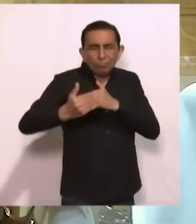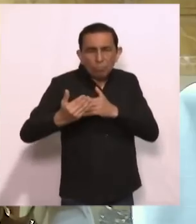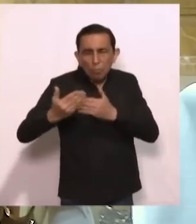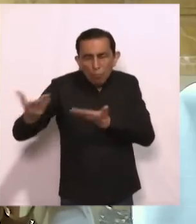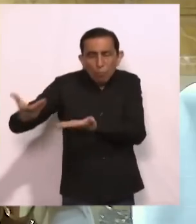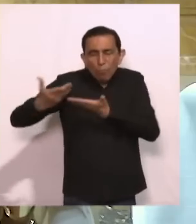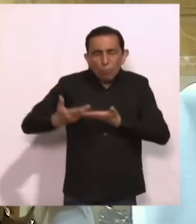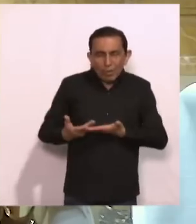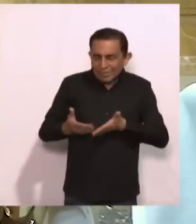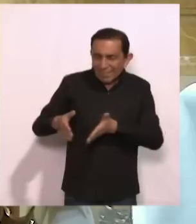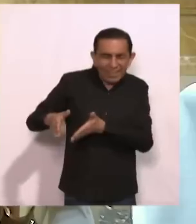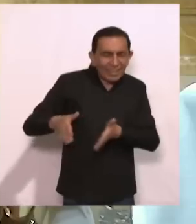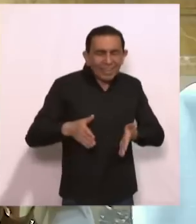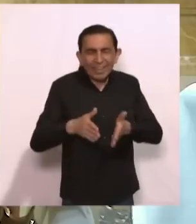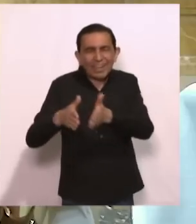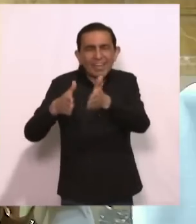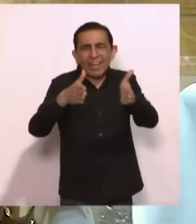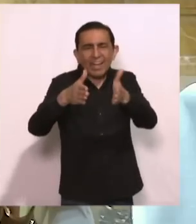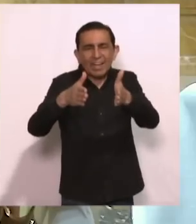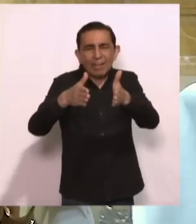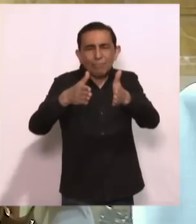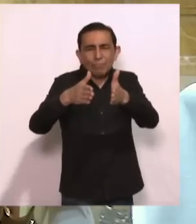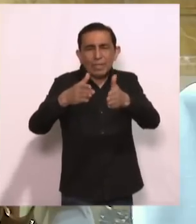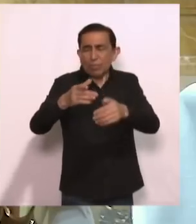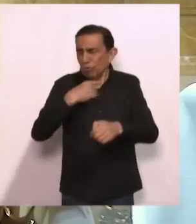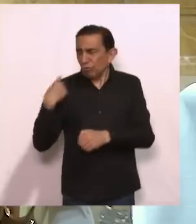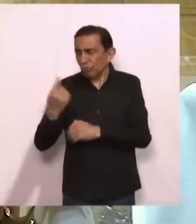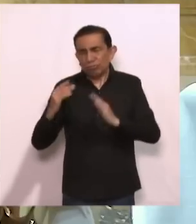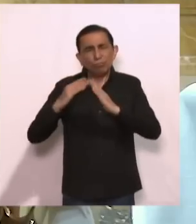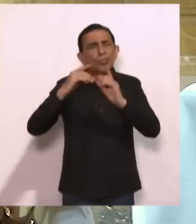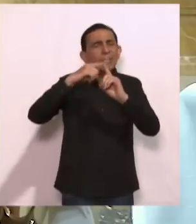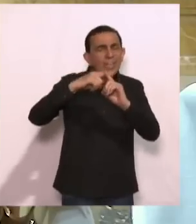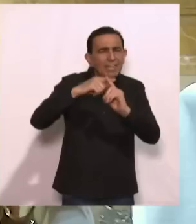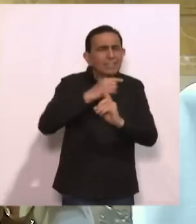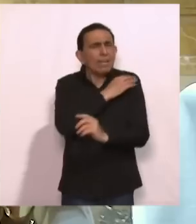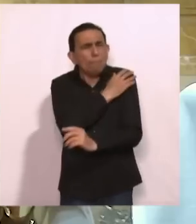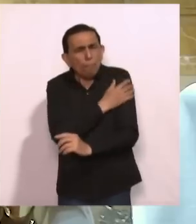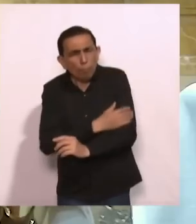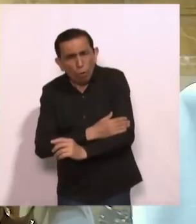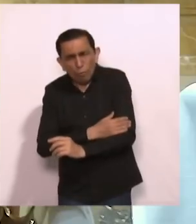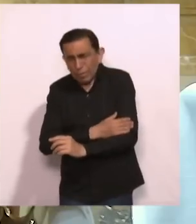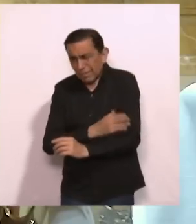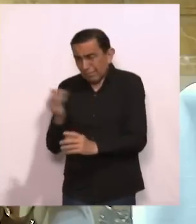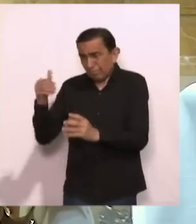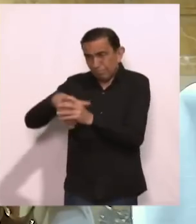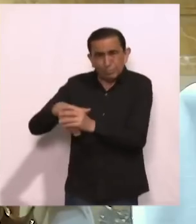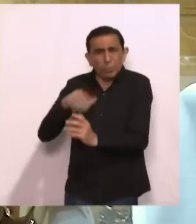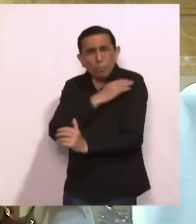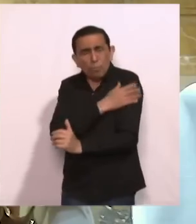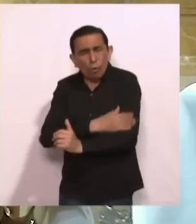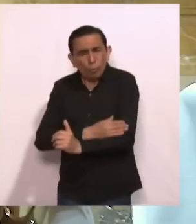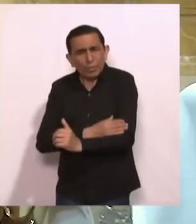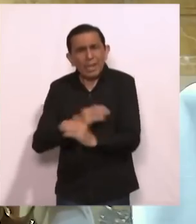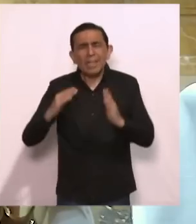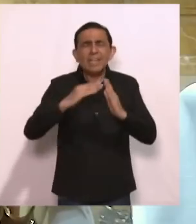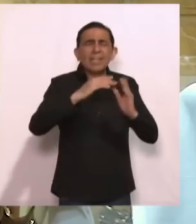muestre los caminos de ser una iglesia más pobre para los pobres. Una